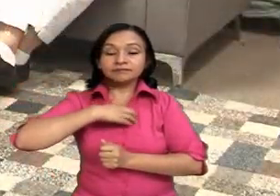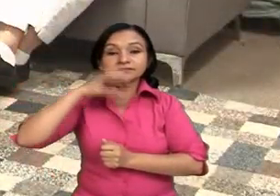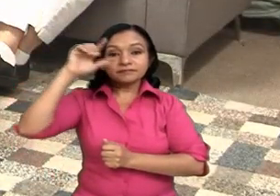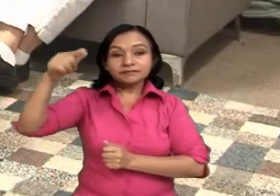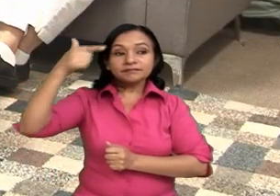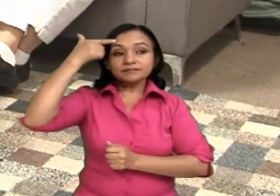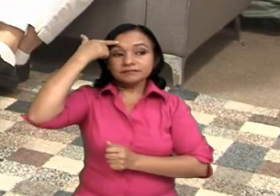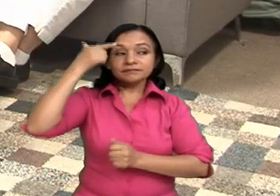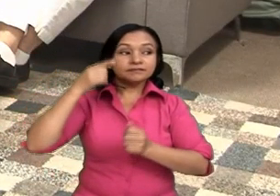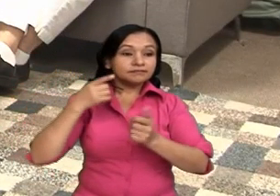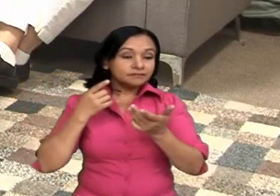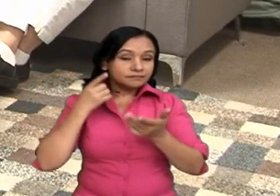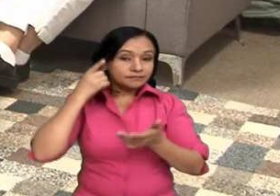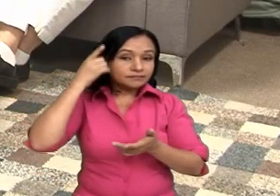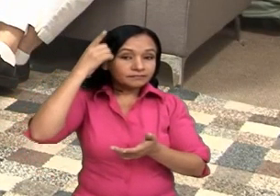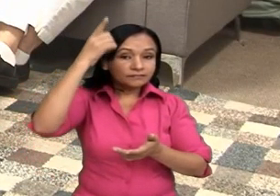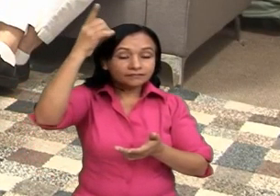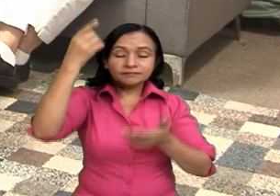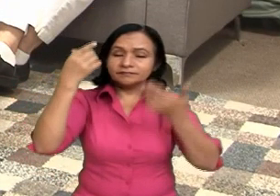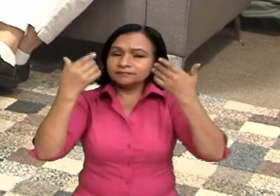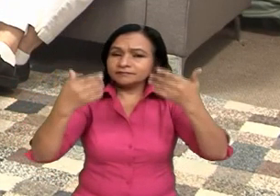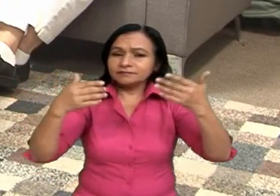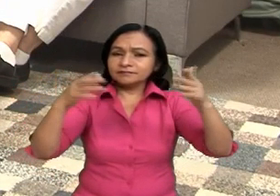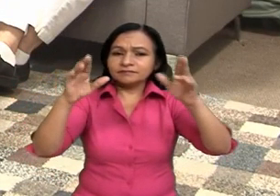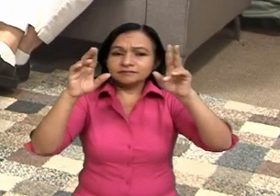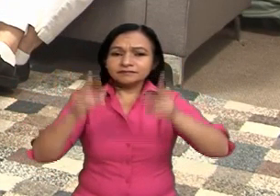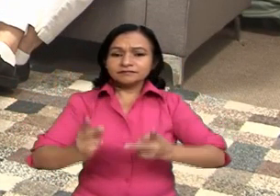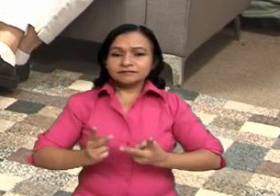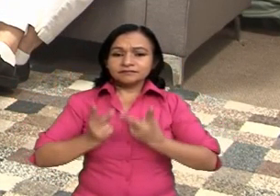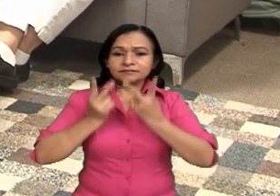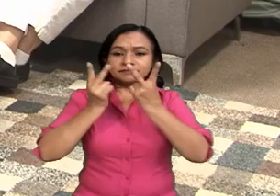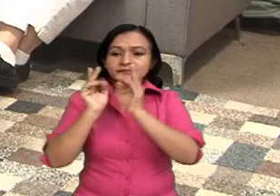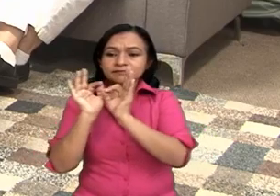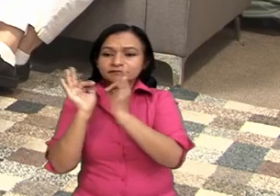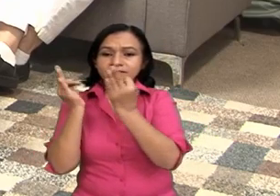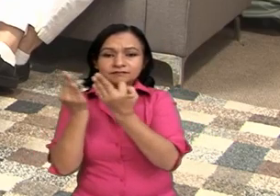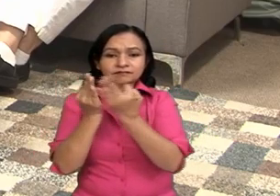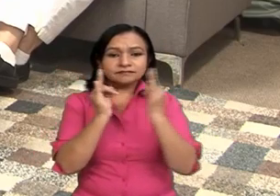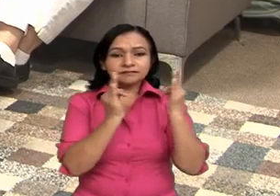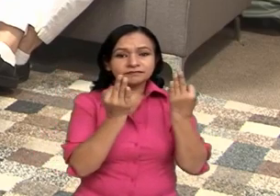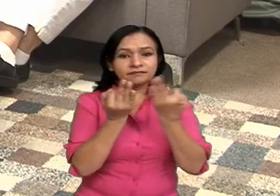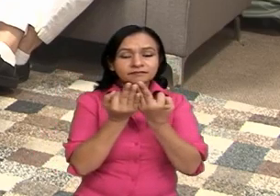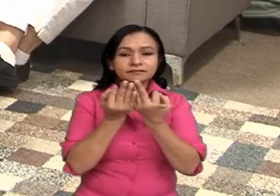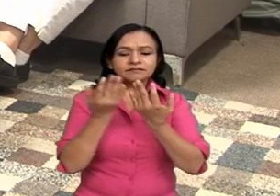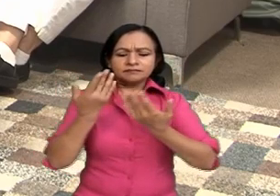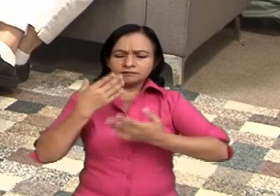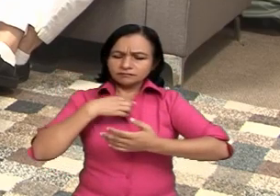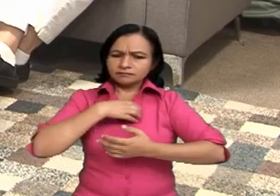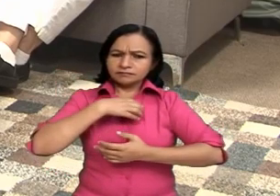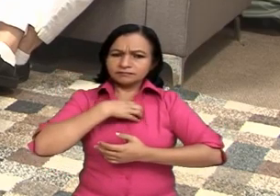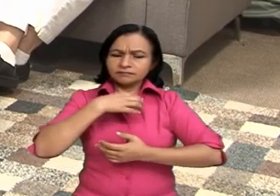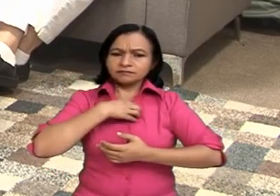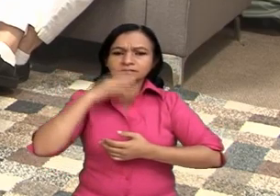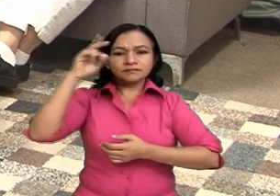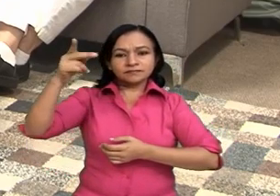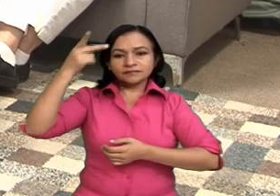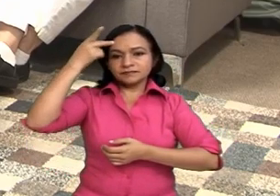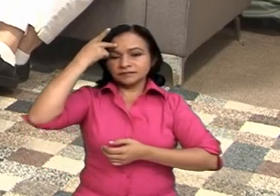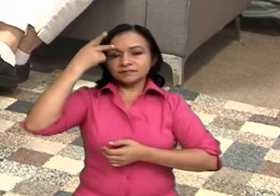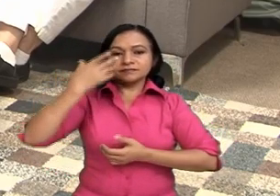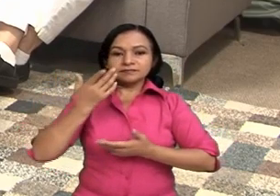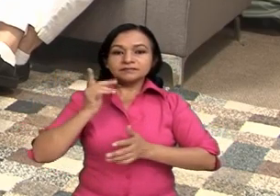desarrolle cualquier ámbito de la vida de las familias en un país, tiene que haber una voluntad política, y esa voluntad política